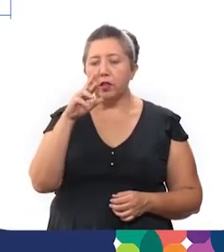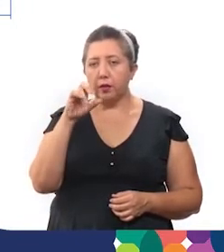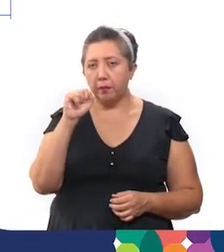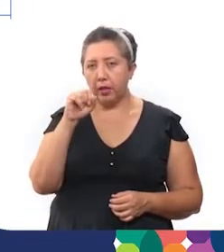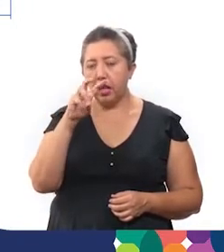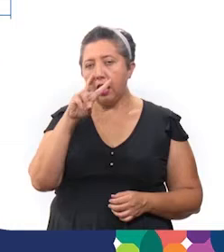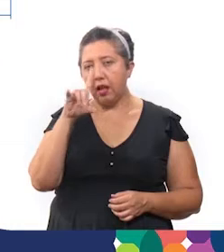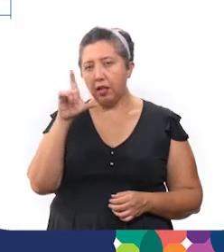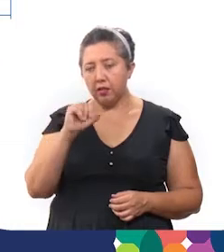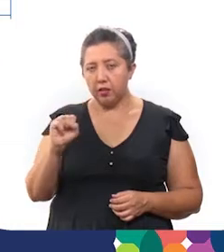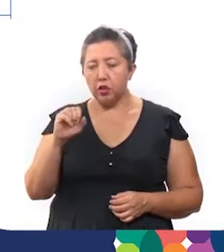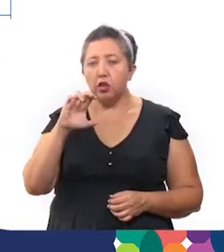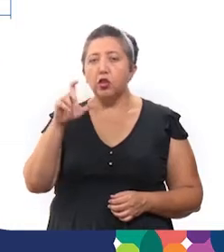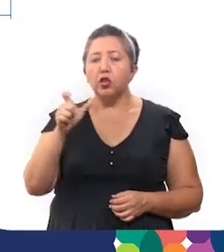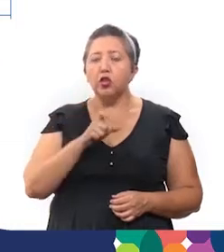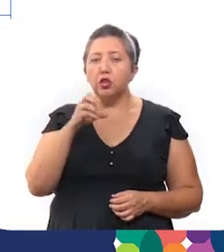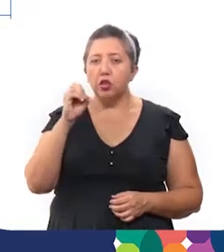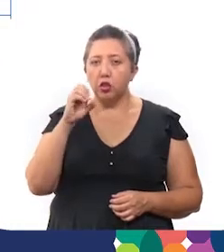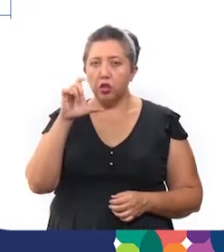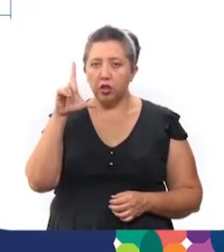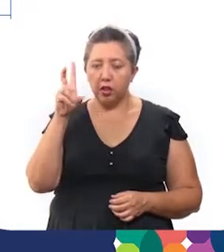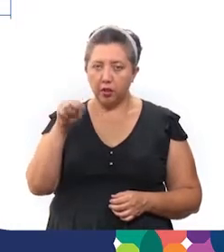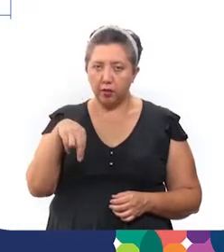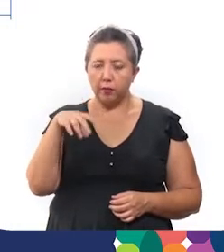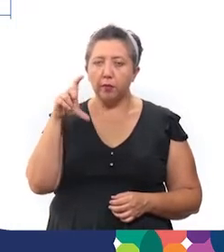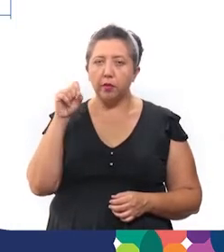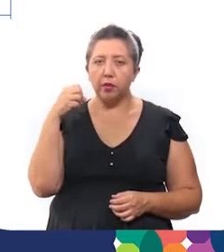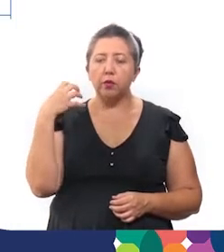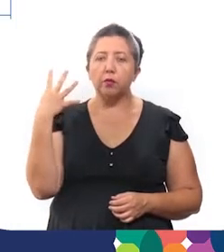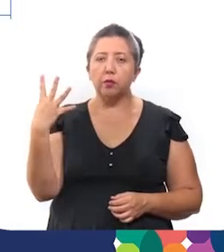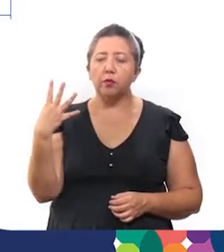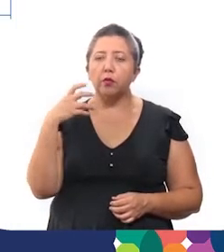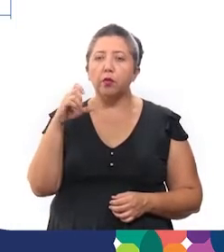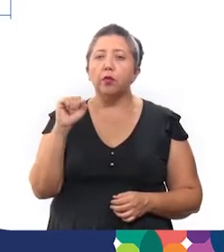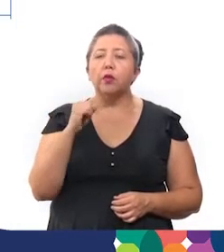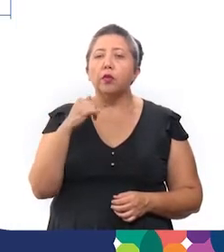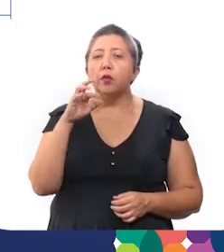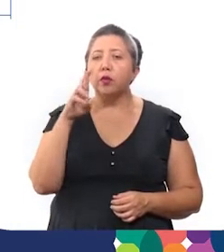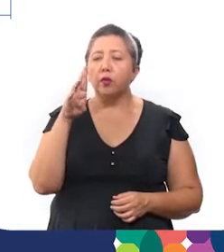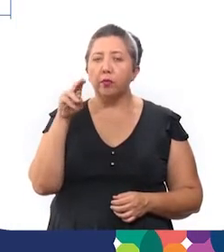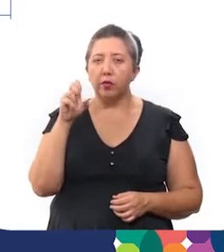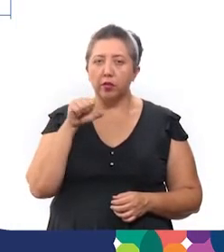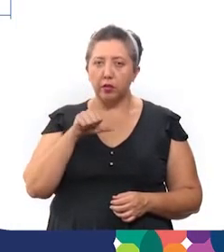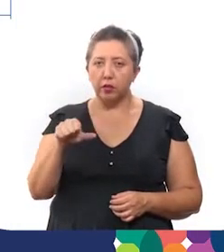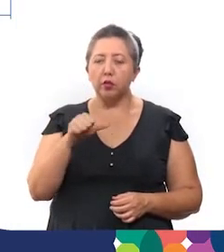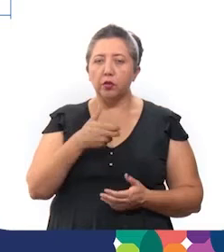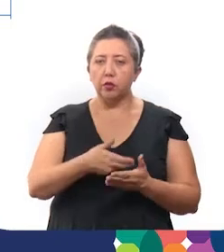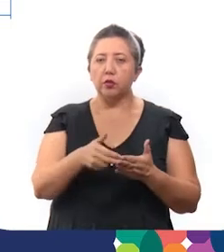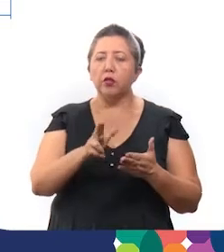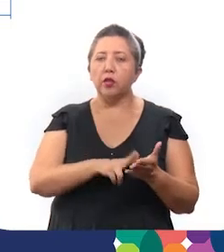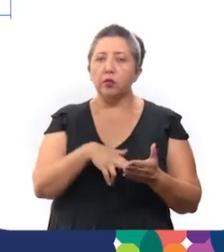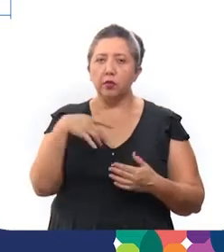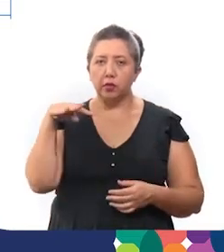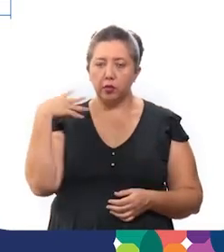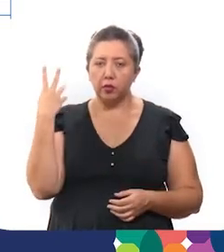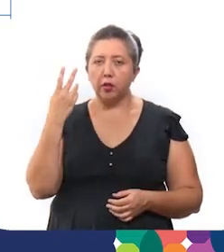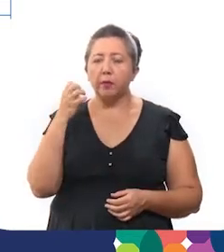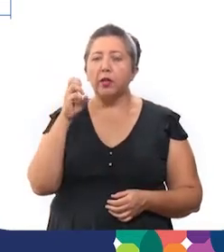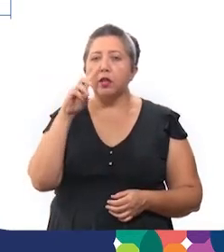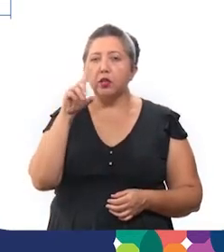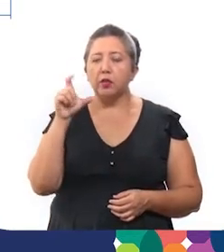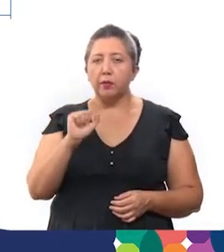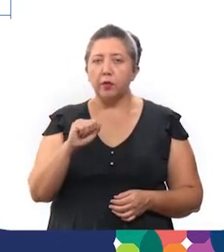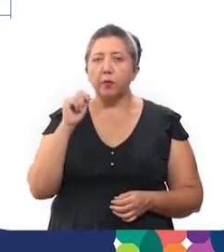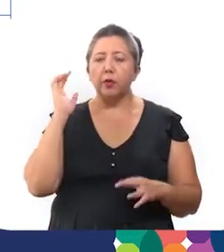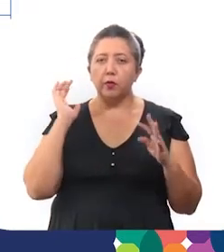Velázquez, Francisco de Montejo y Xoclán Xbech 24, Roble Agrícola 16, Los Héroes 14, Emiliano Zapata